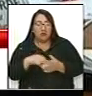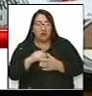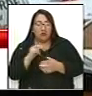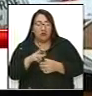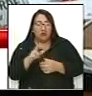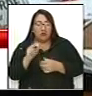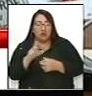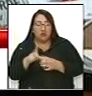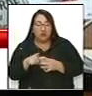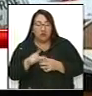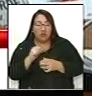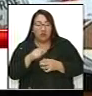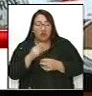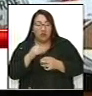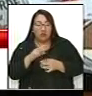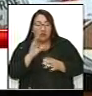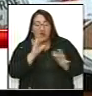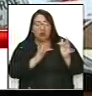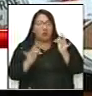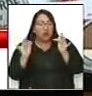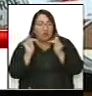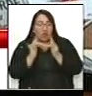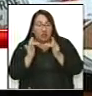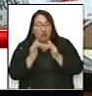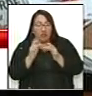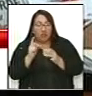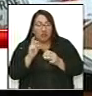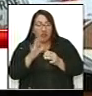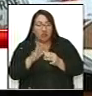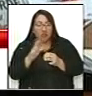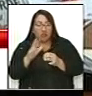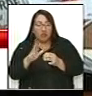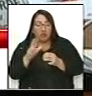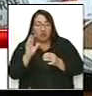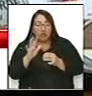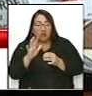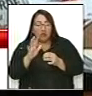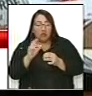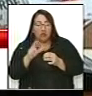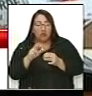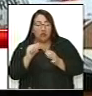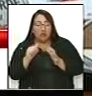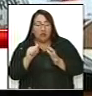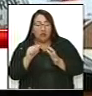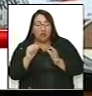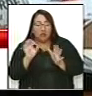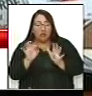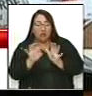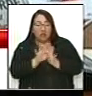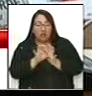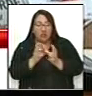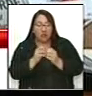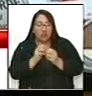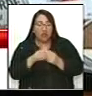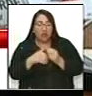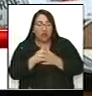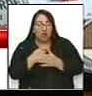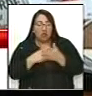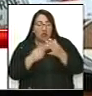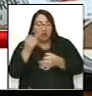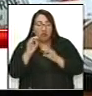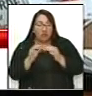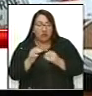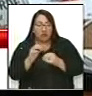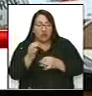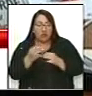CSLD y he sido coordinadora de 36 juntas directivas de lo que es el